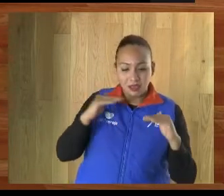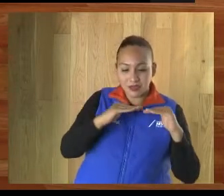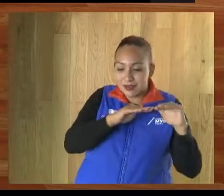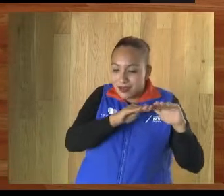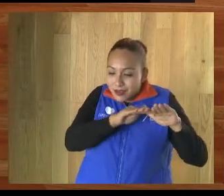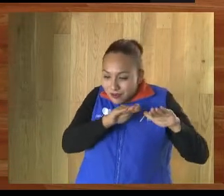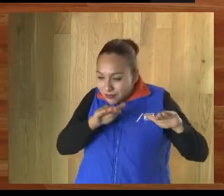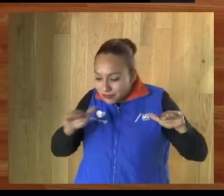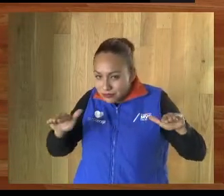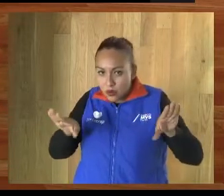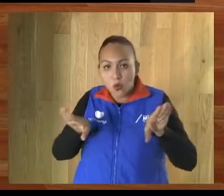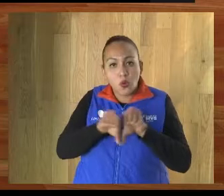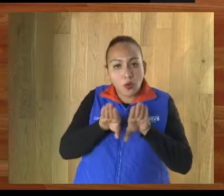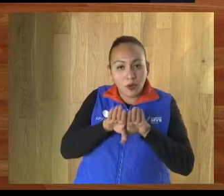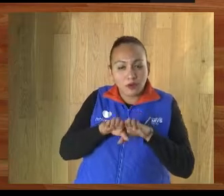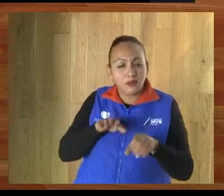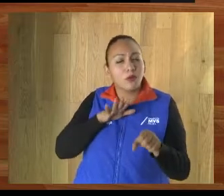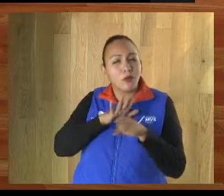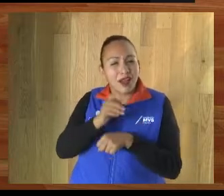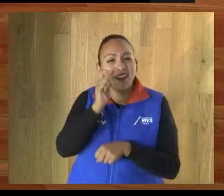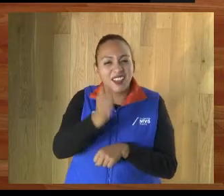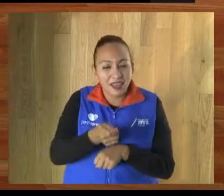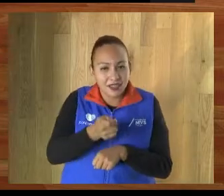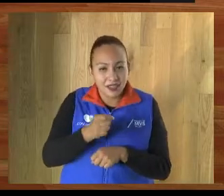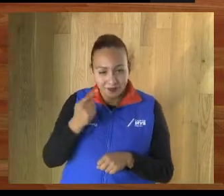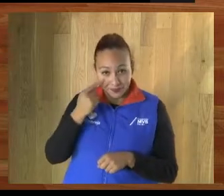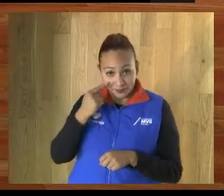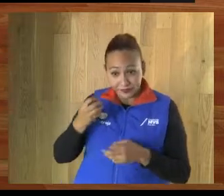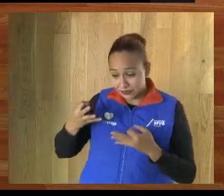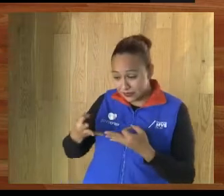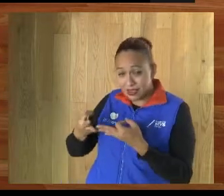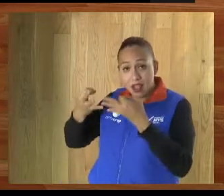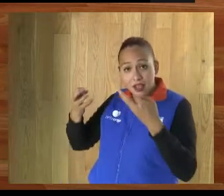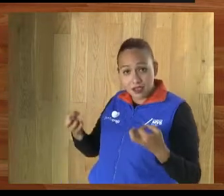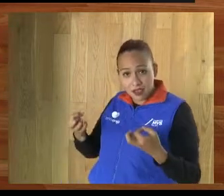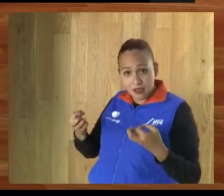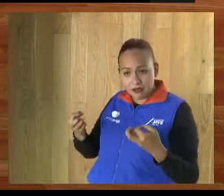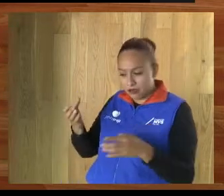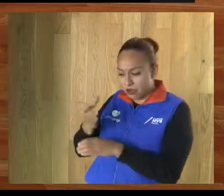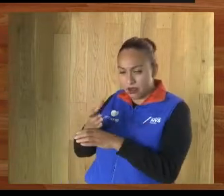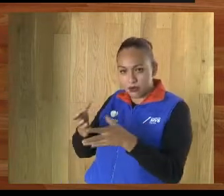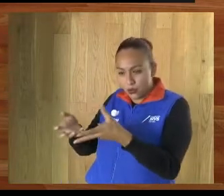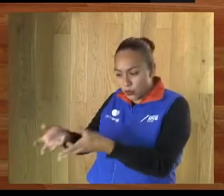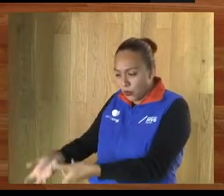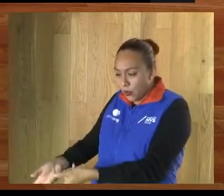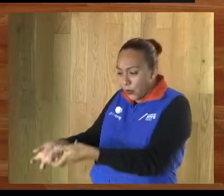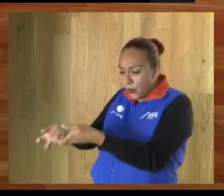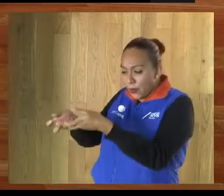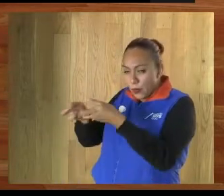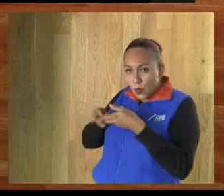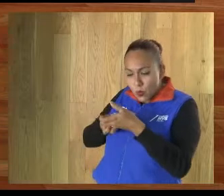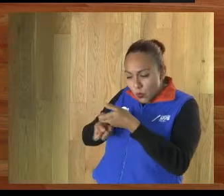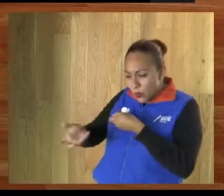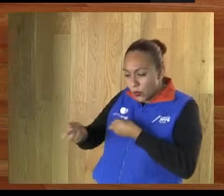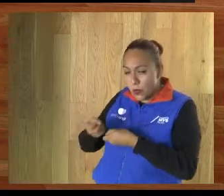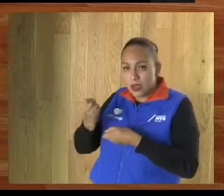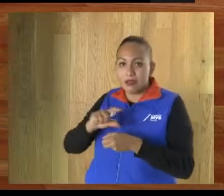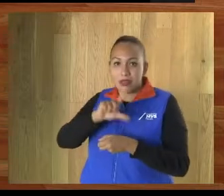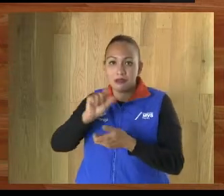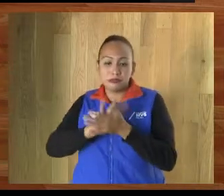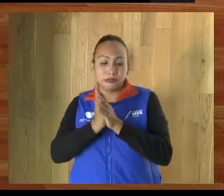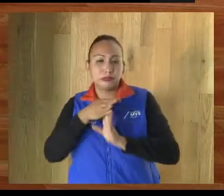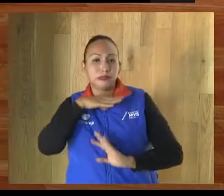de extraer recursos naturales, producir, consumir y tirar. Bueno, pues eso